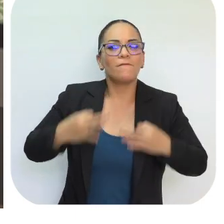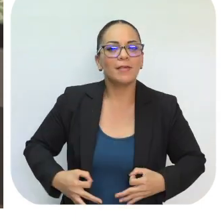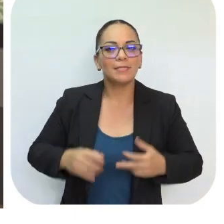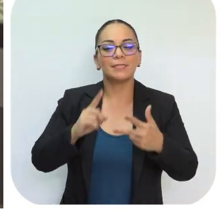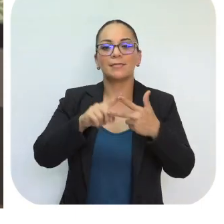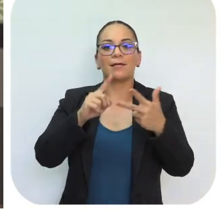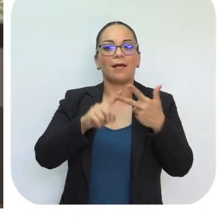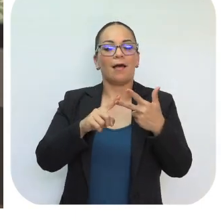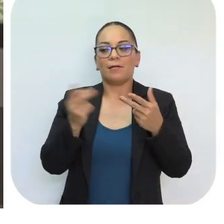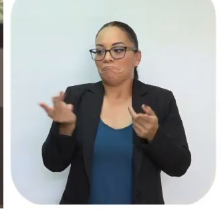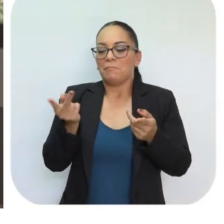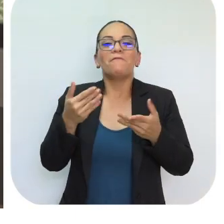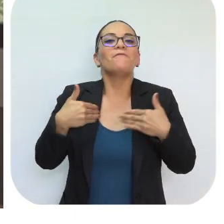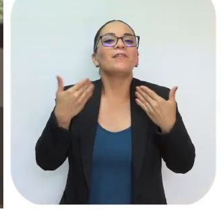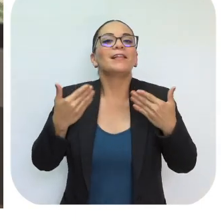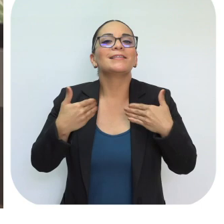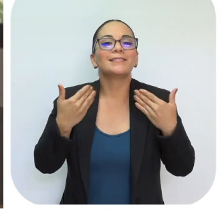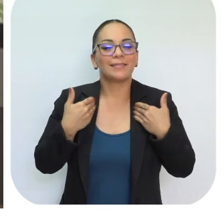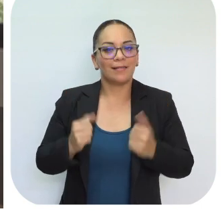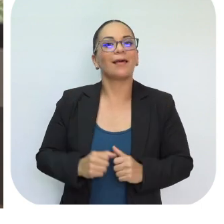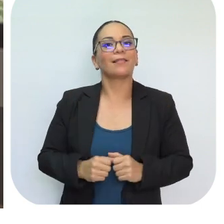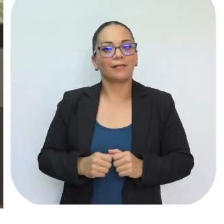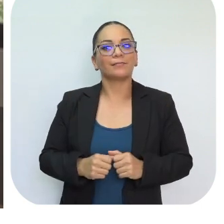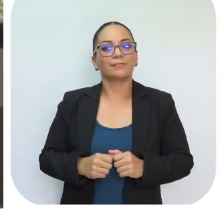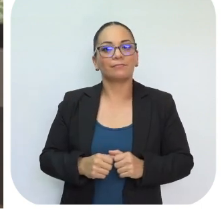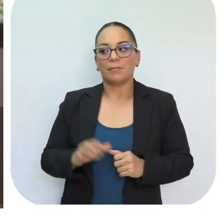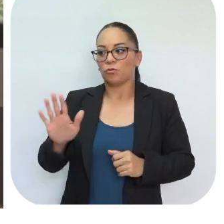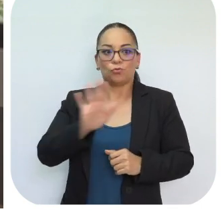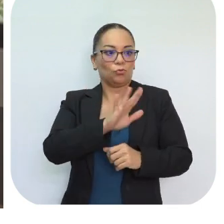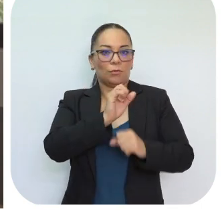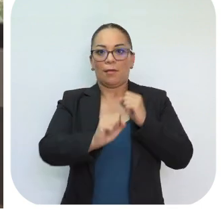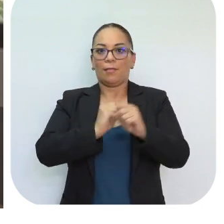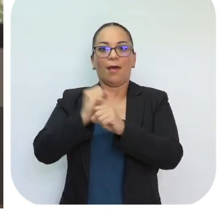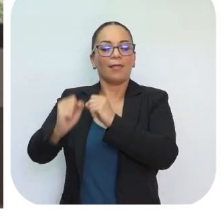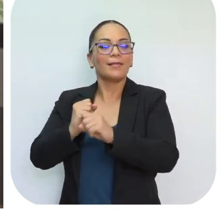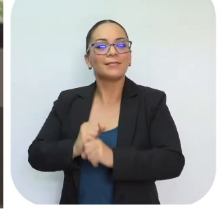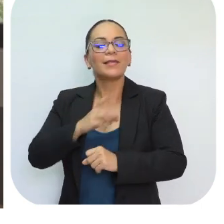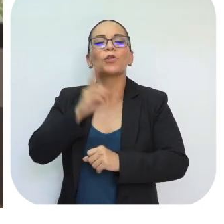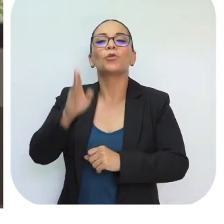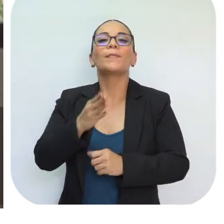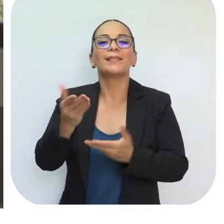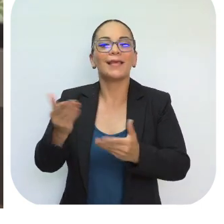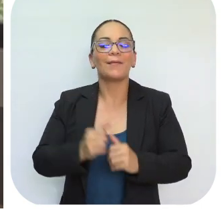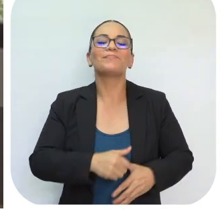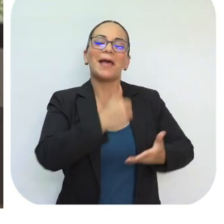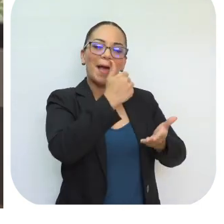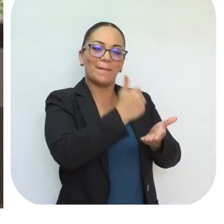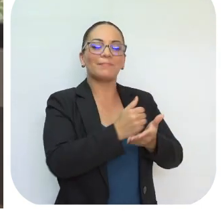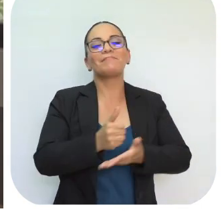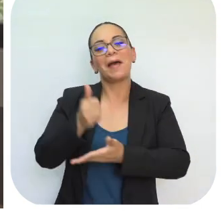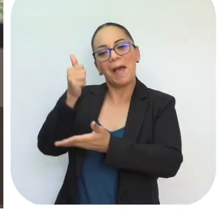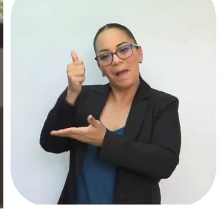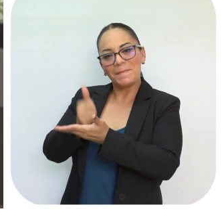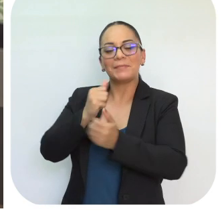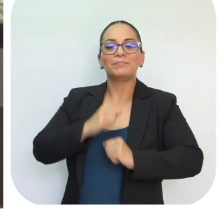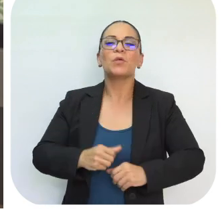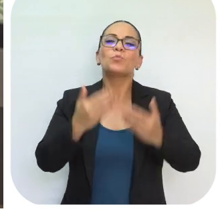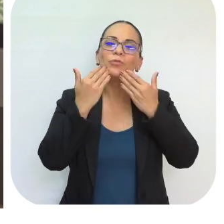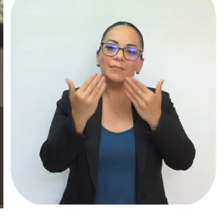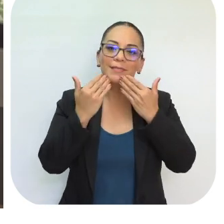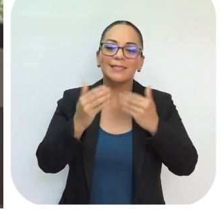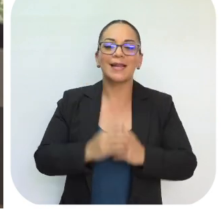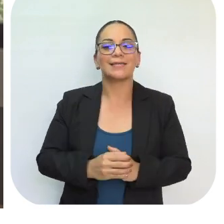con felicidad a sus años. Que Dios los bendiga. Amén. Amén. Muchísimas gracias,